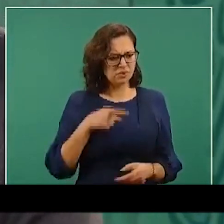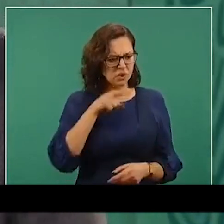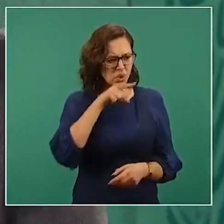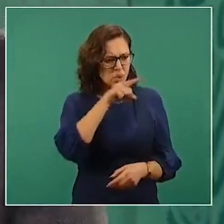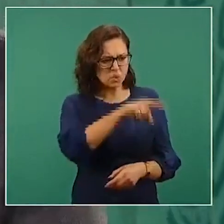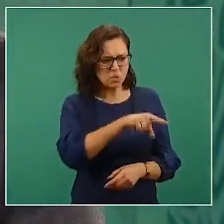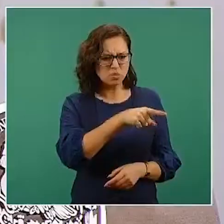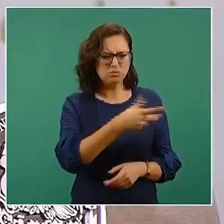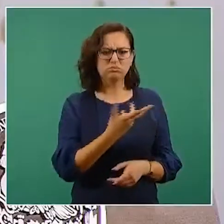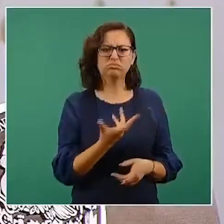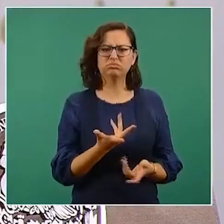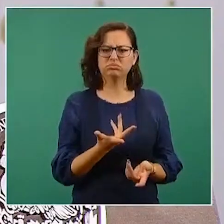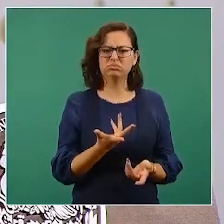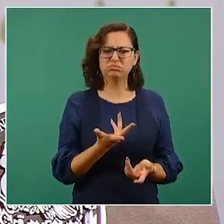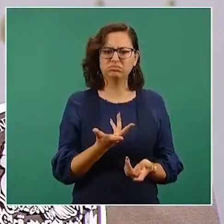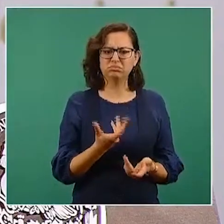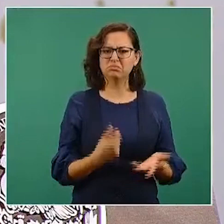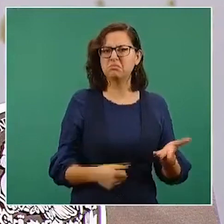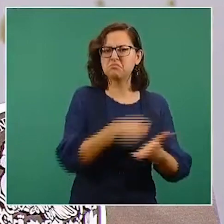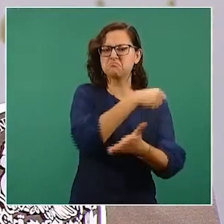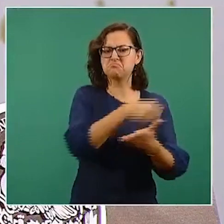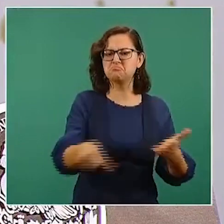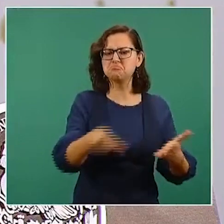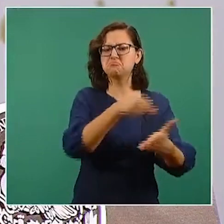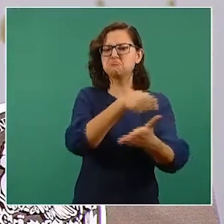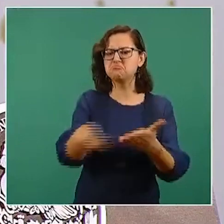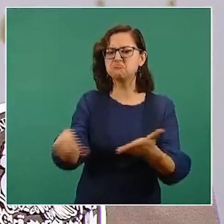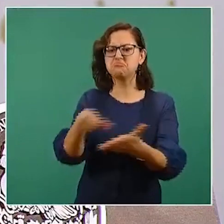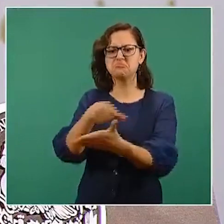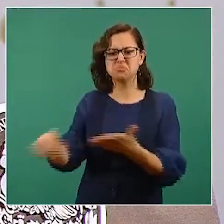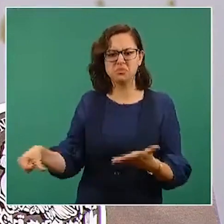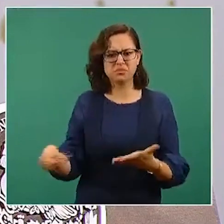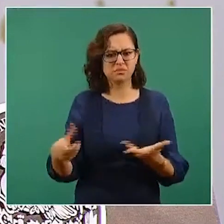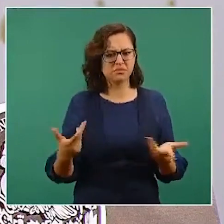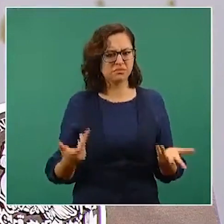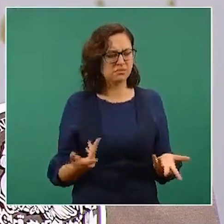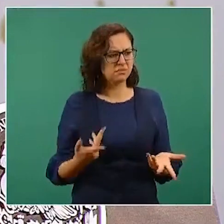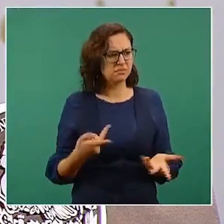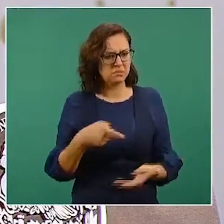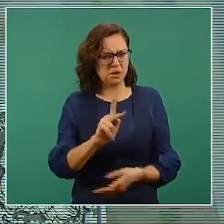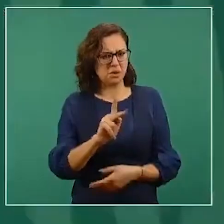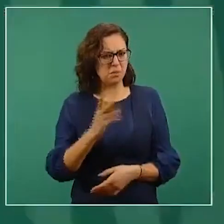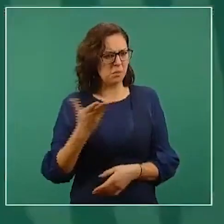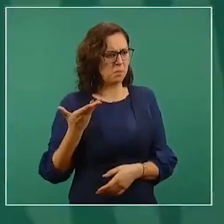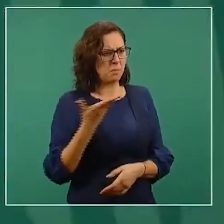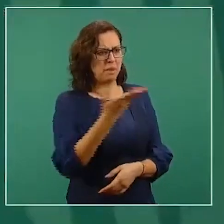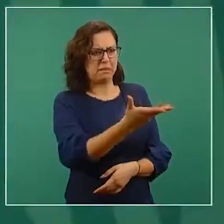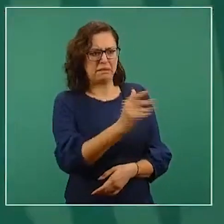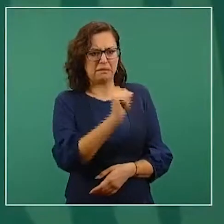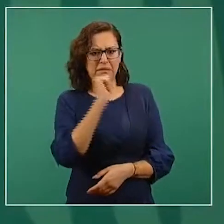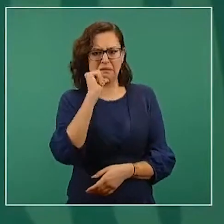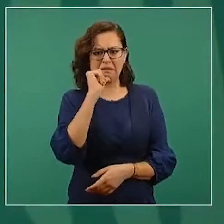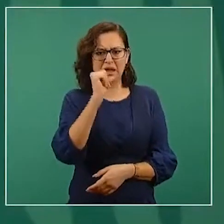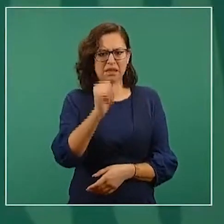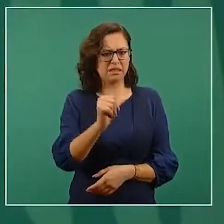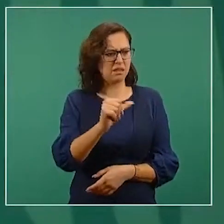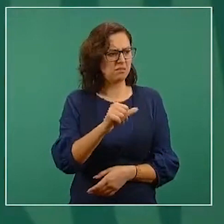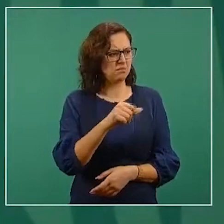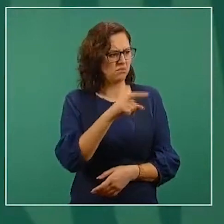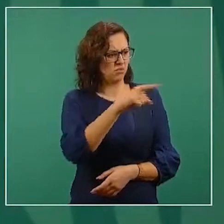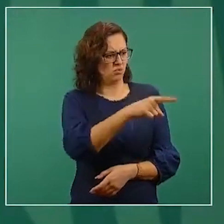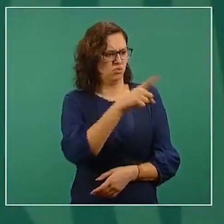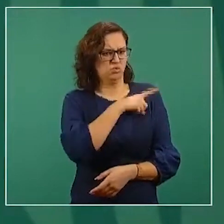suspensión a quien no lo solicitaba, que solamente